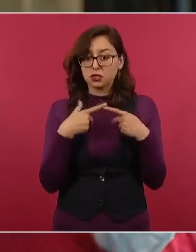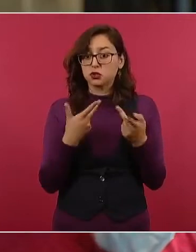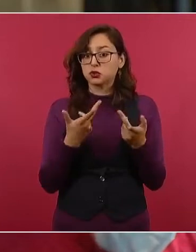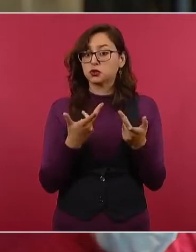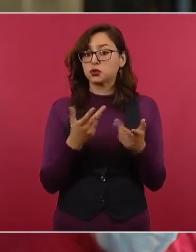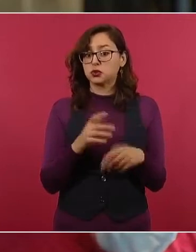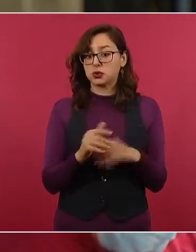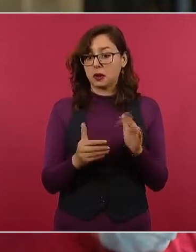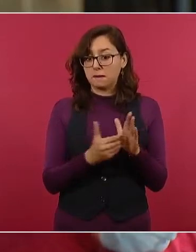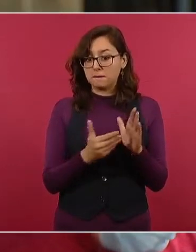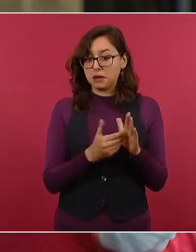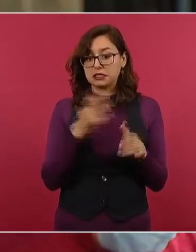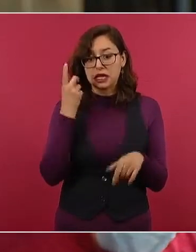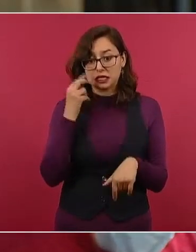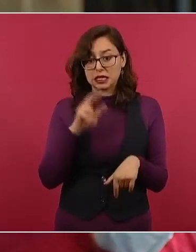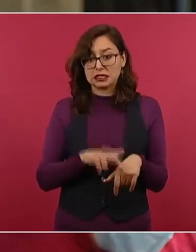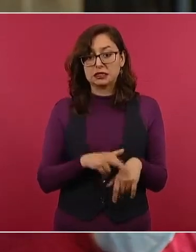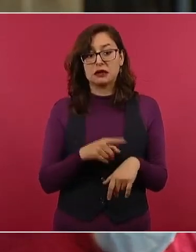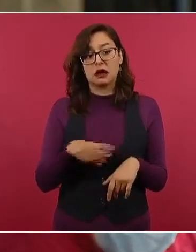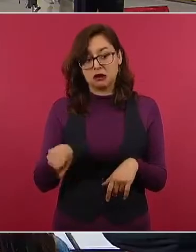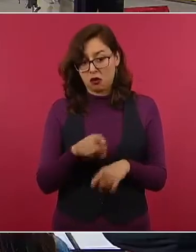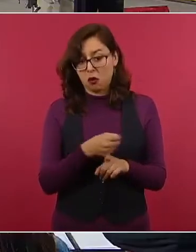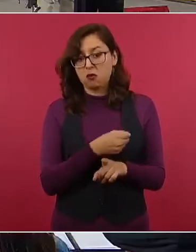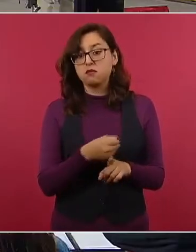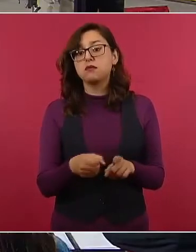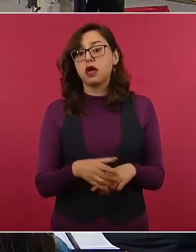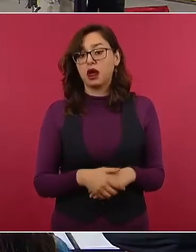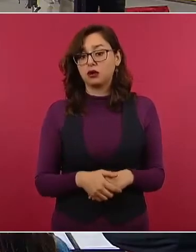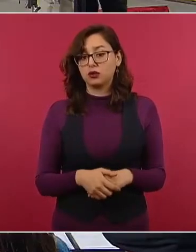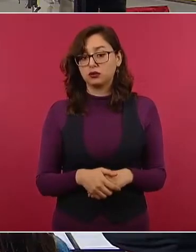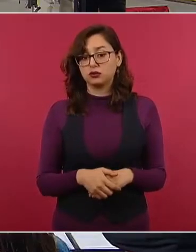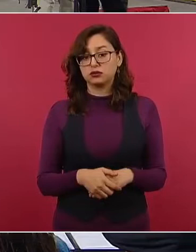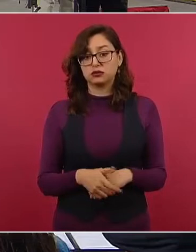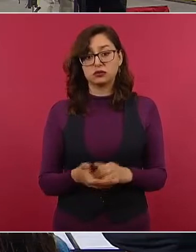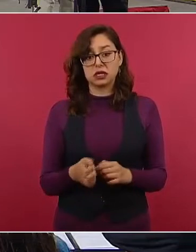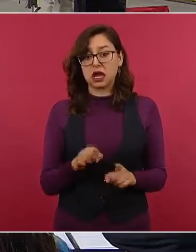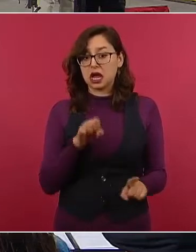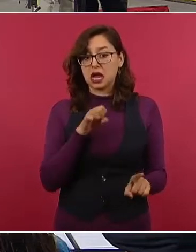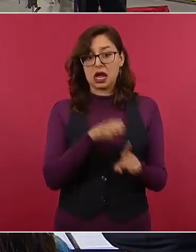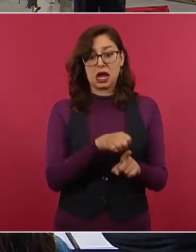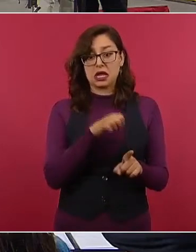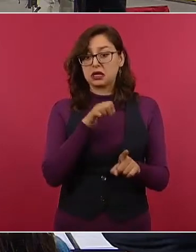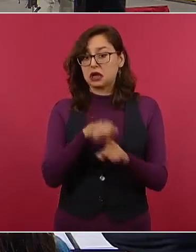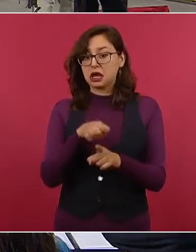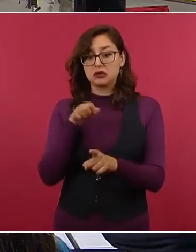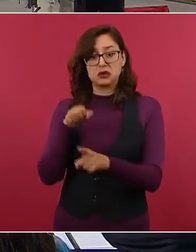de la mesa directiva del sindicato. De hecho, les siguen engañando a la gente y tratan de